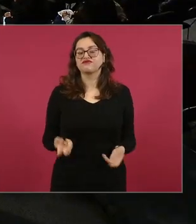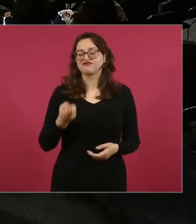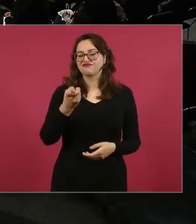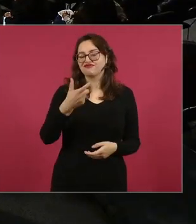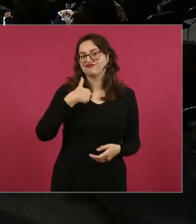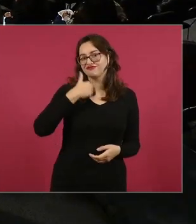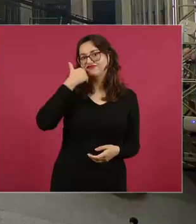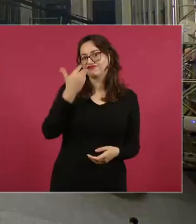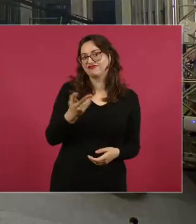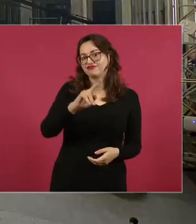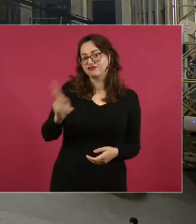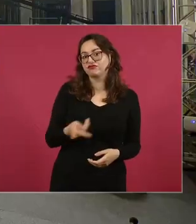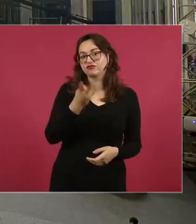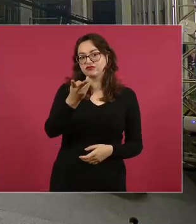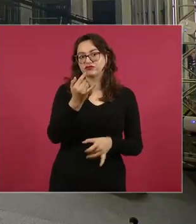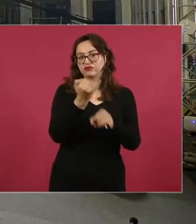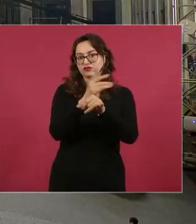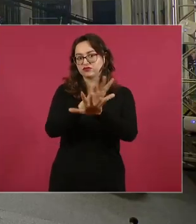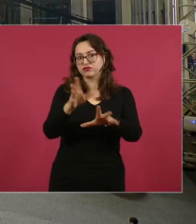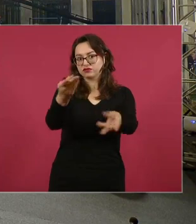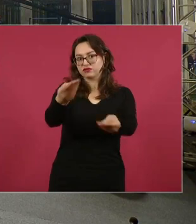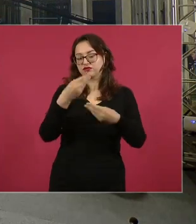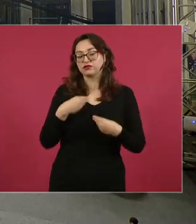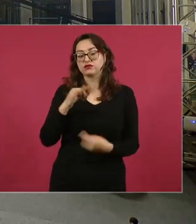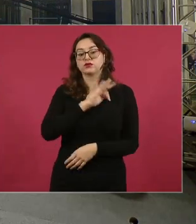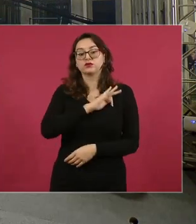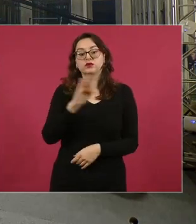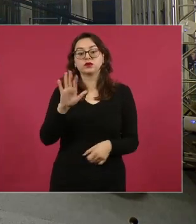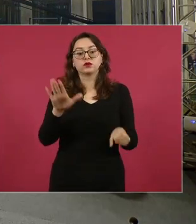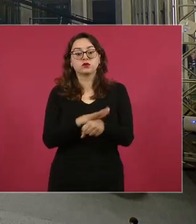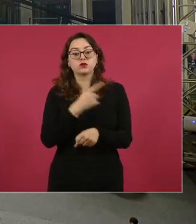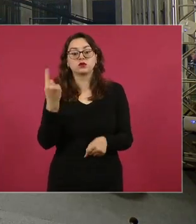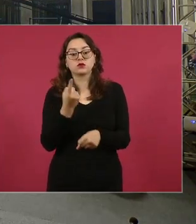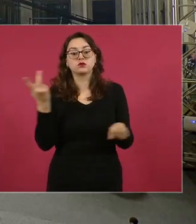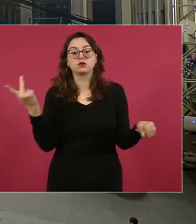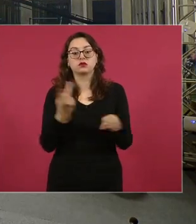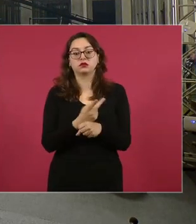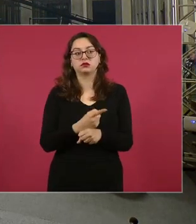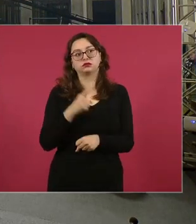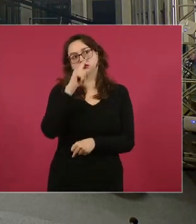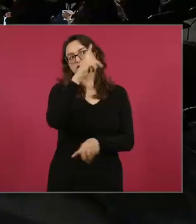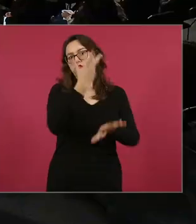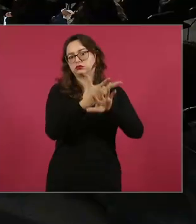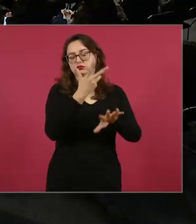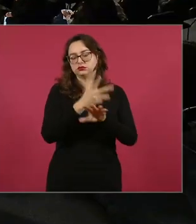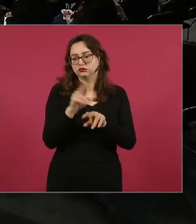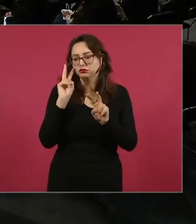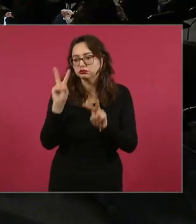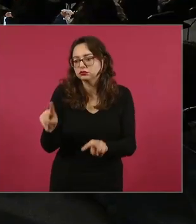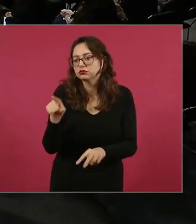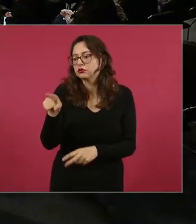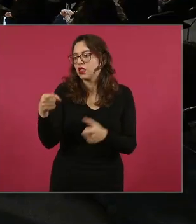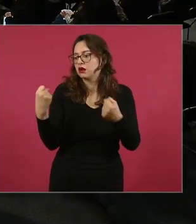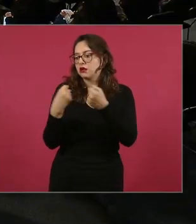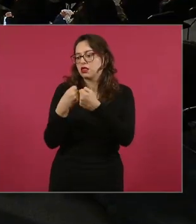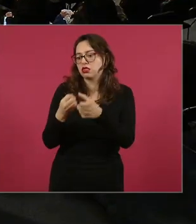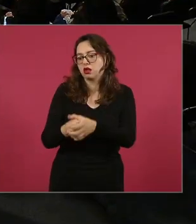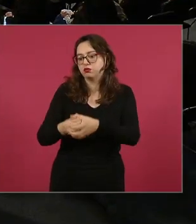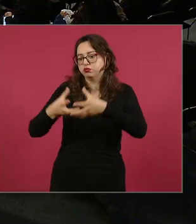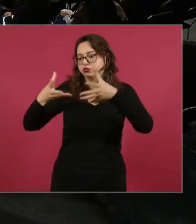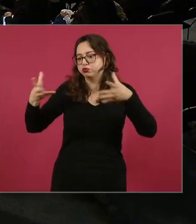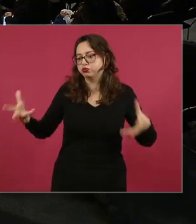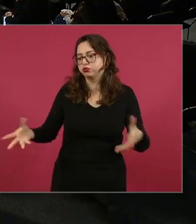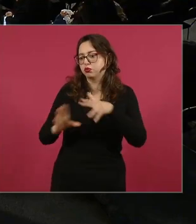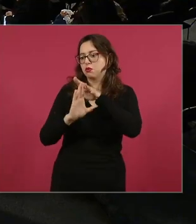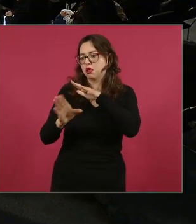compartir estas sí, cifras de baja, porque es lo que están argumentando en Estados Unidos, de que por el incremento de los migrantes en esta zona,